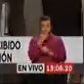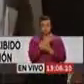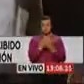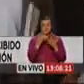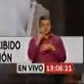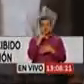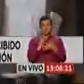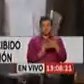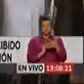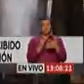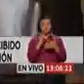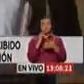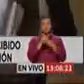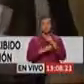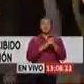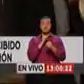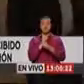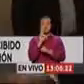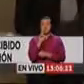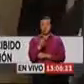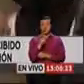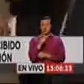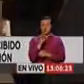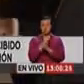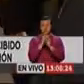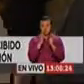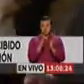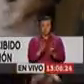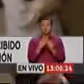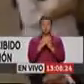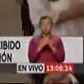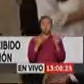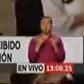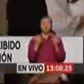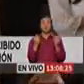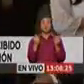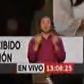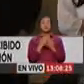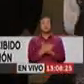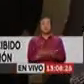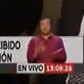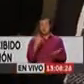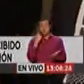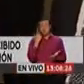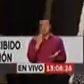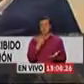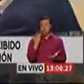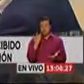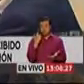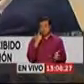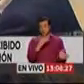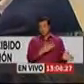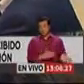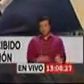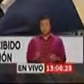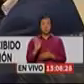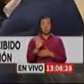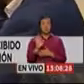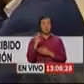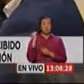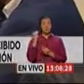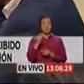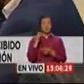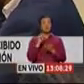la Proforma Presupuestaria 2019. El funcionario se refirió a los montos asignados para su cartera de Estado, los que se van a destinar